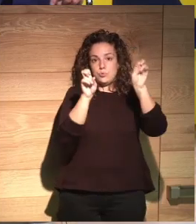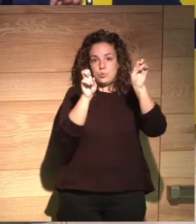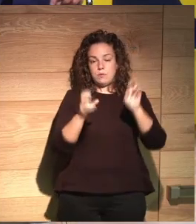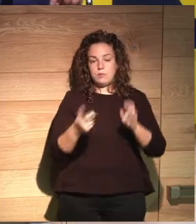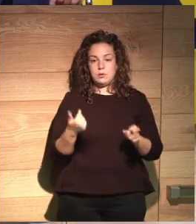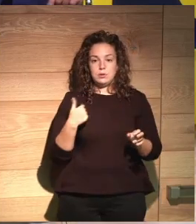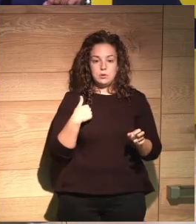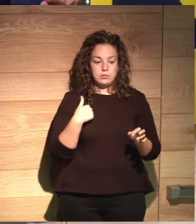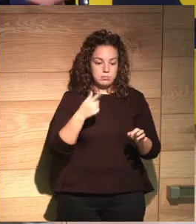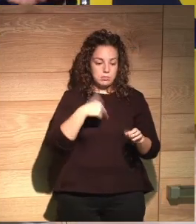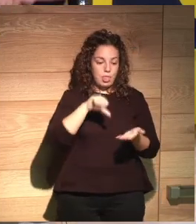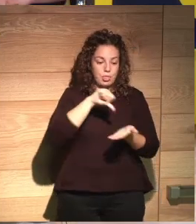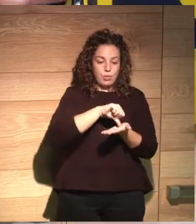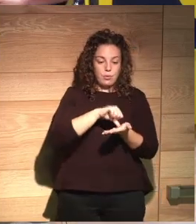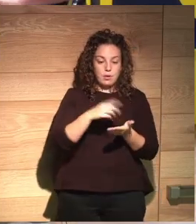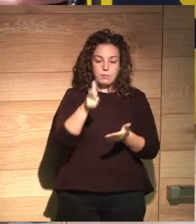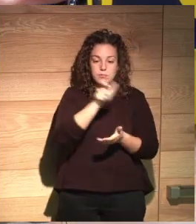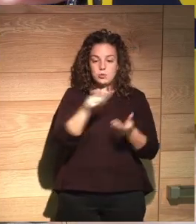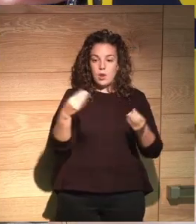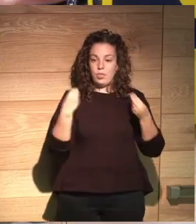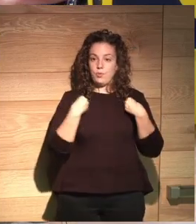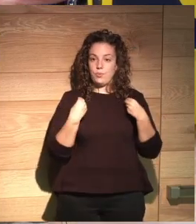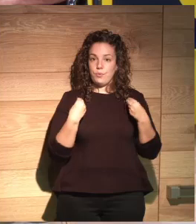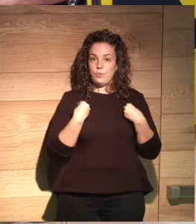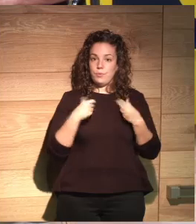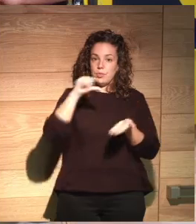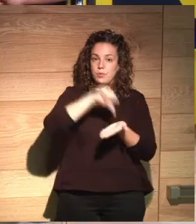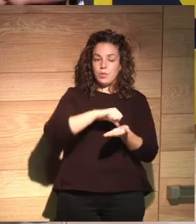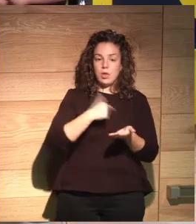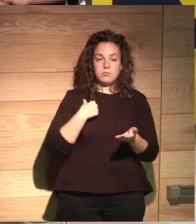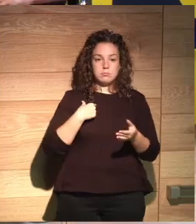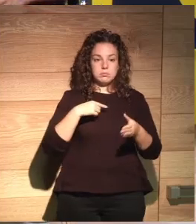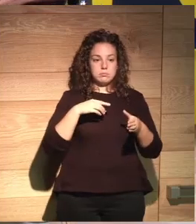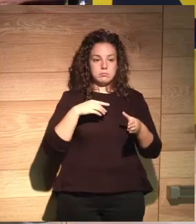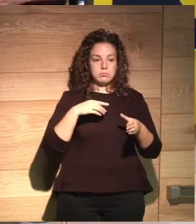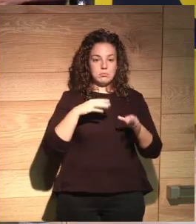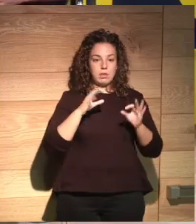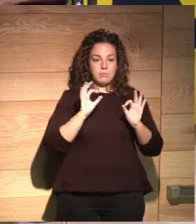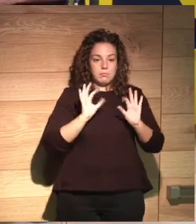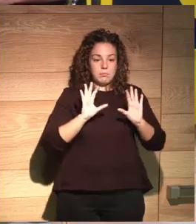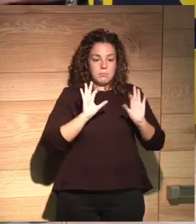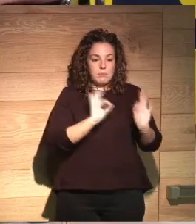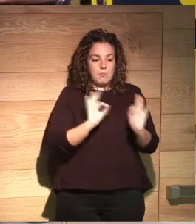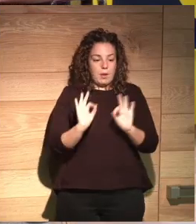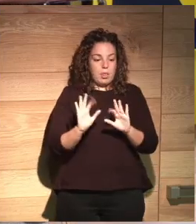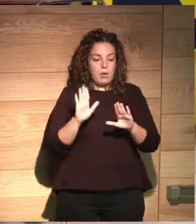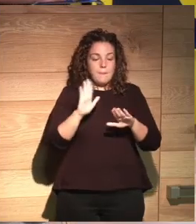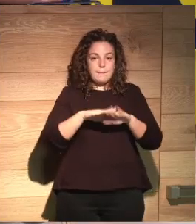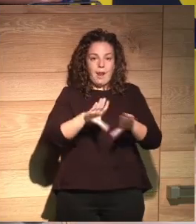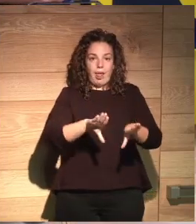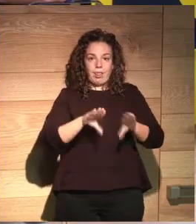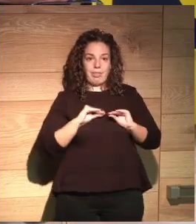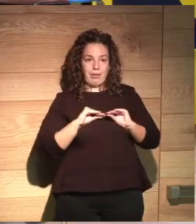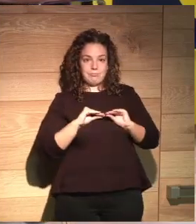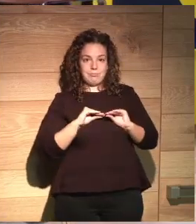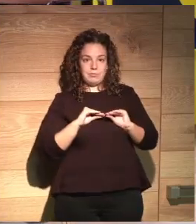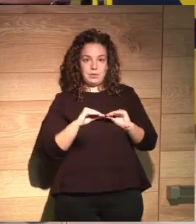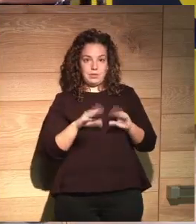nosotras la ciudadanía por así decirlo para aceptar esa noción digamos que vamos a dar y vamos a dar las órdenes